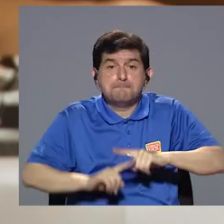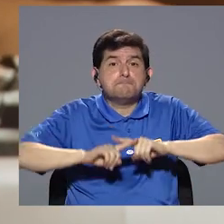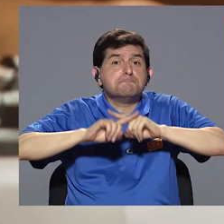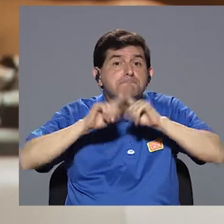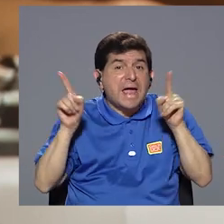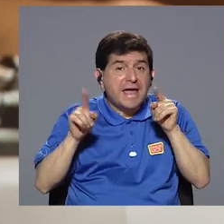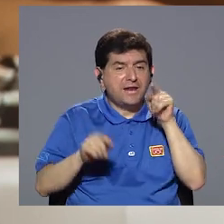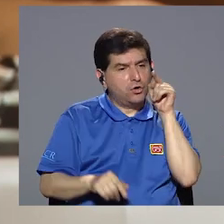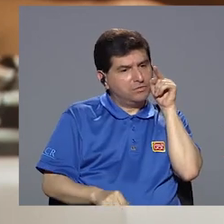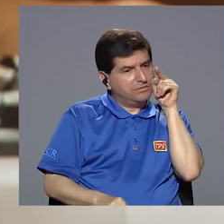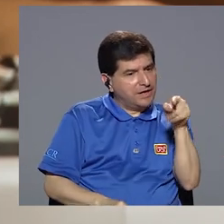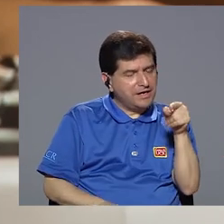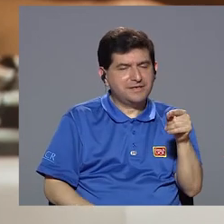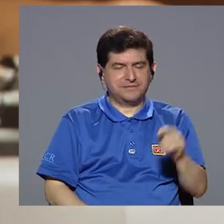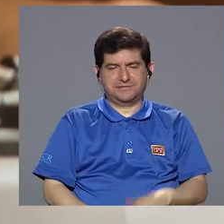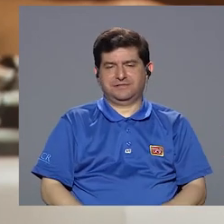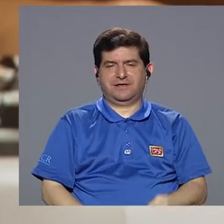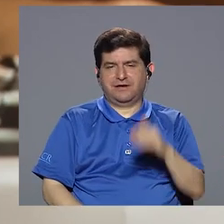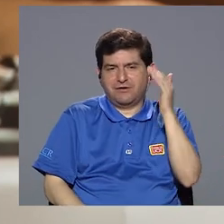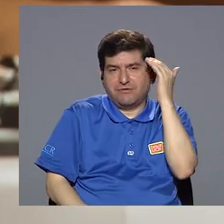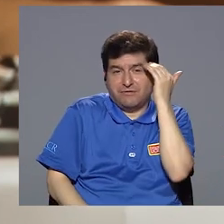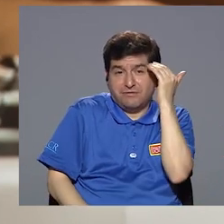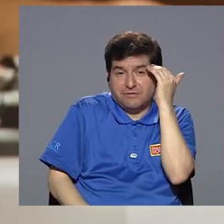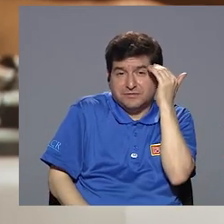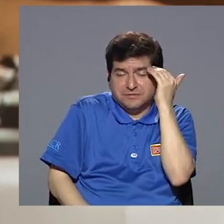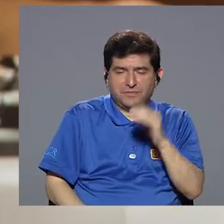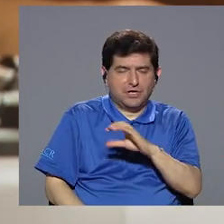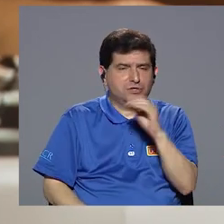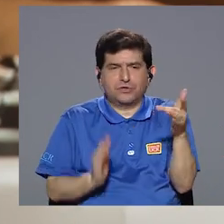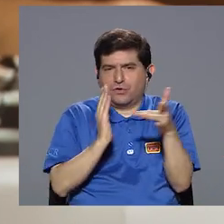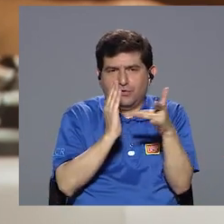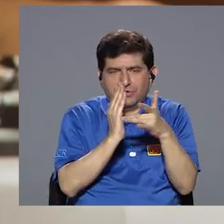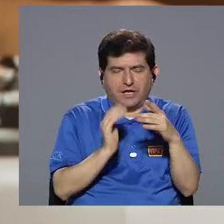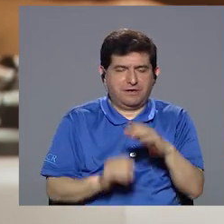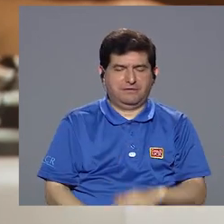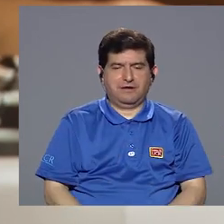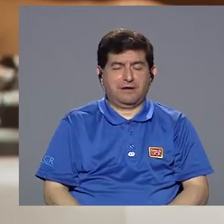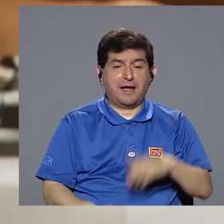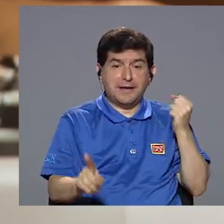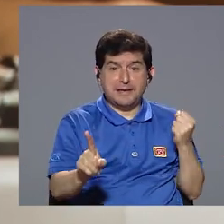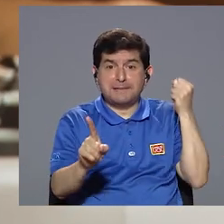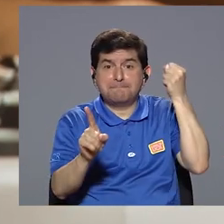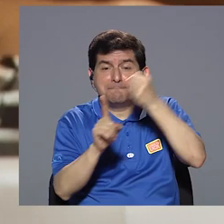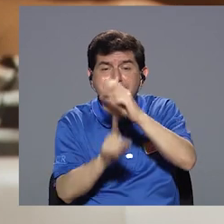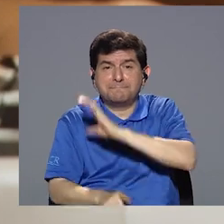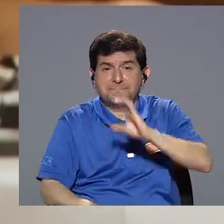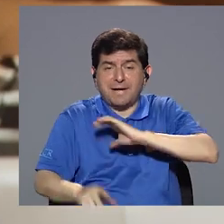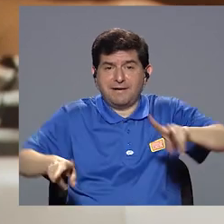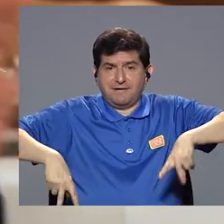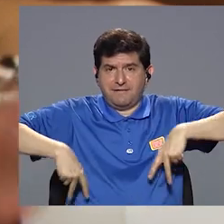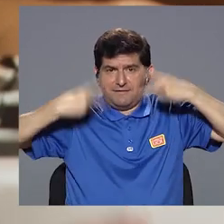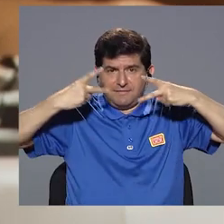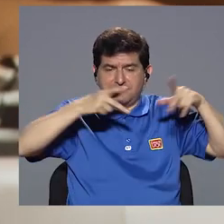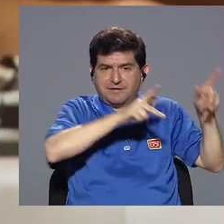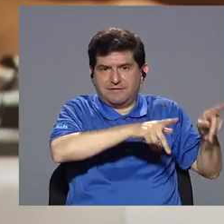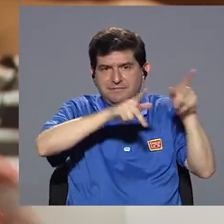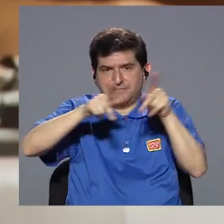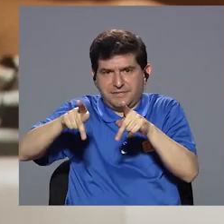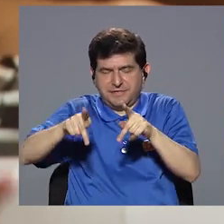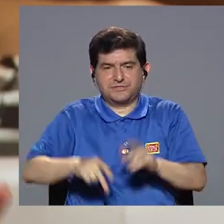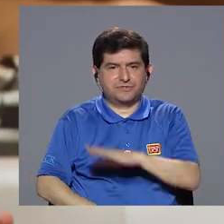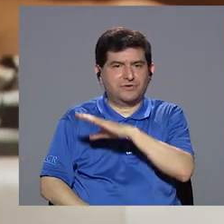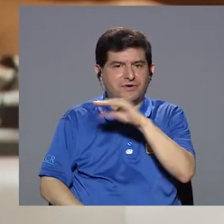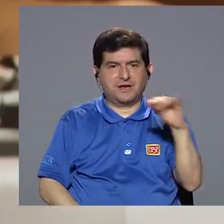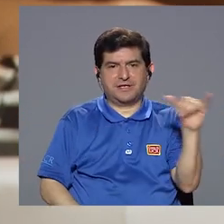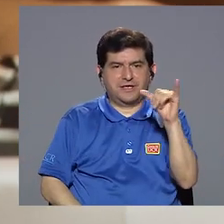conocimiento pero que este conocimiento sea algo que impacte la calidad de vida